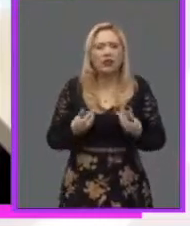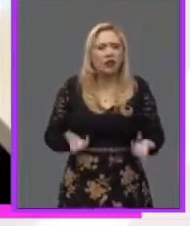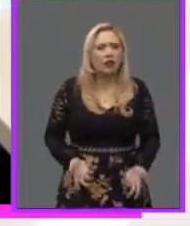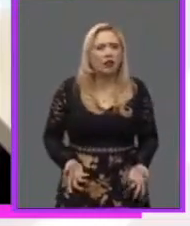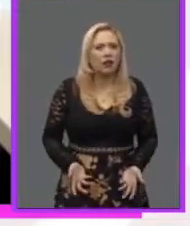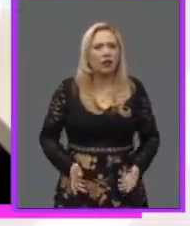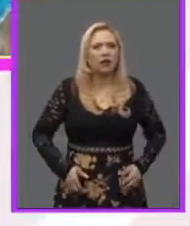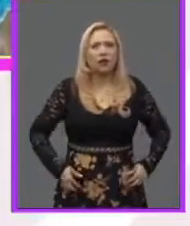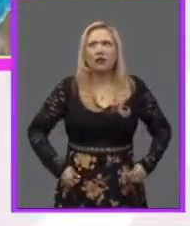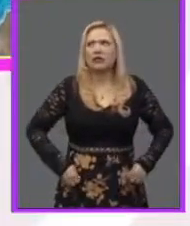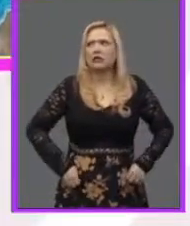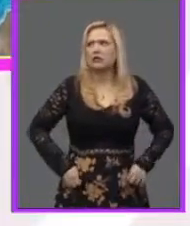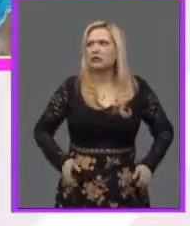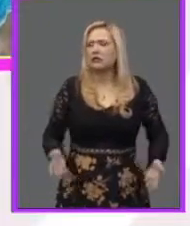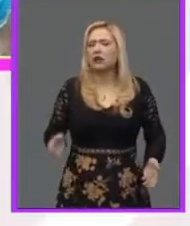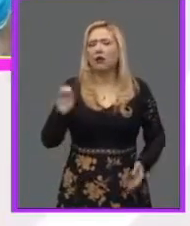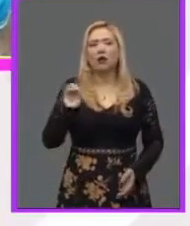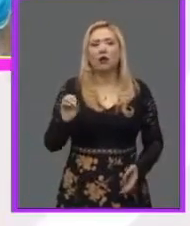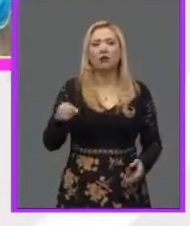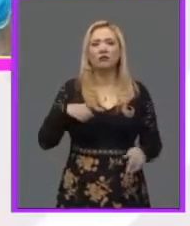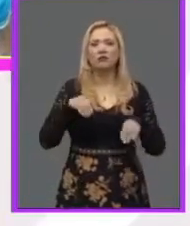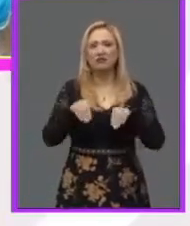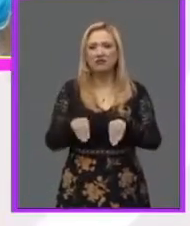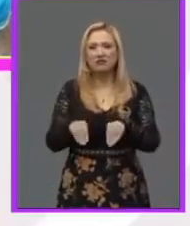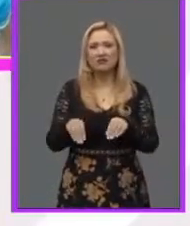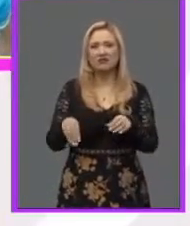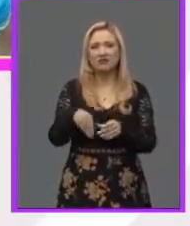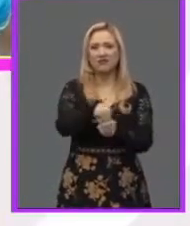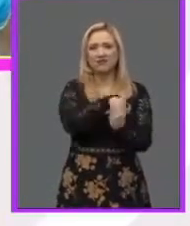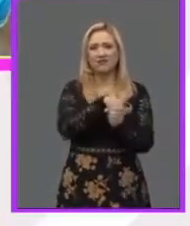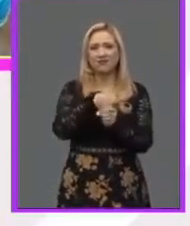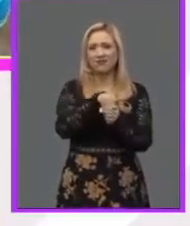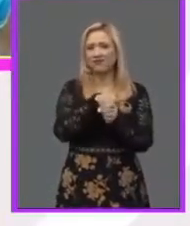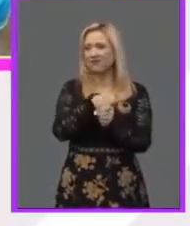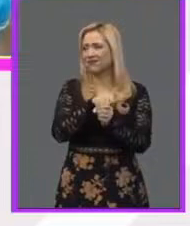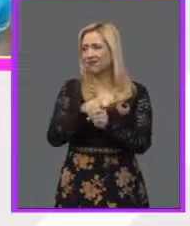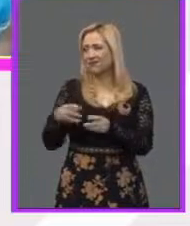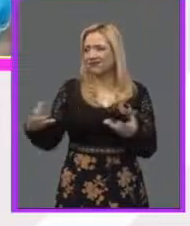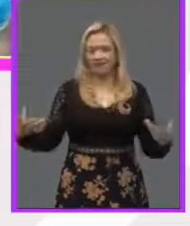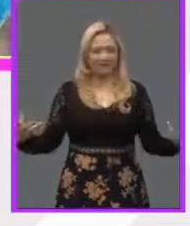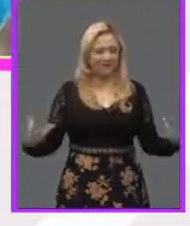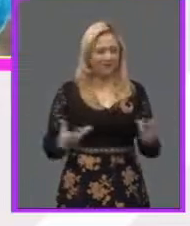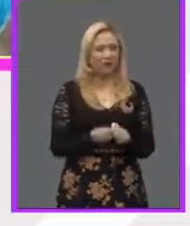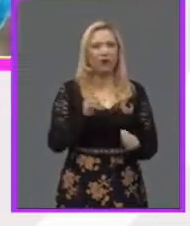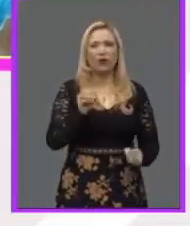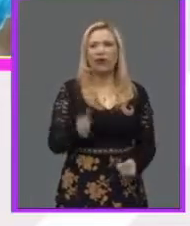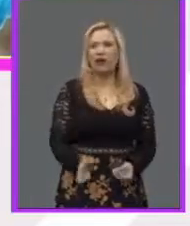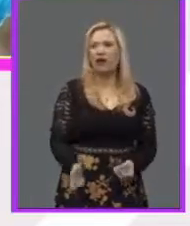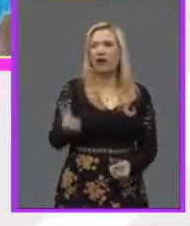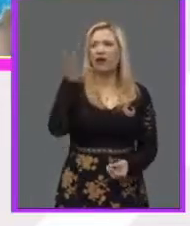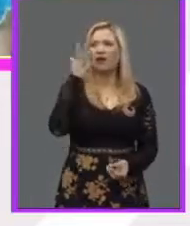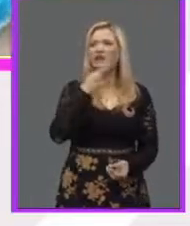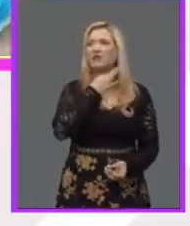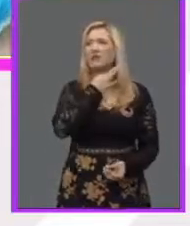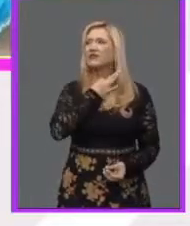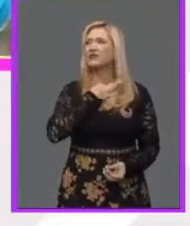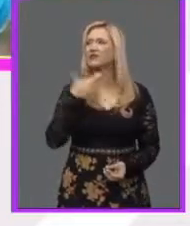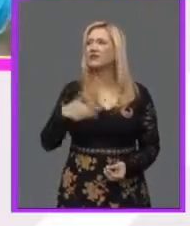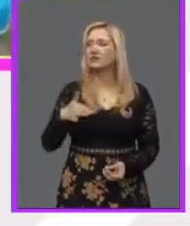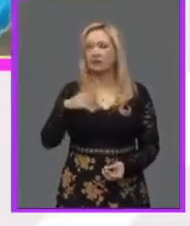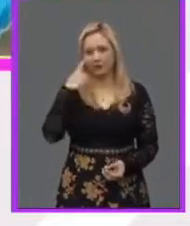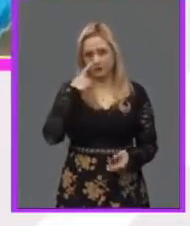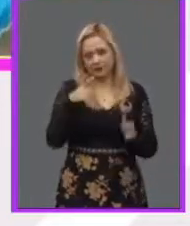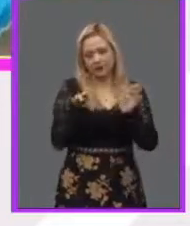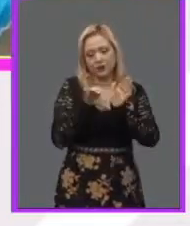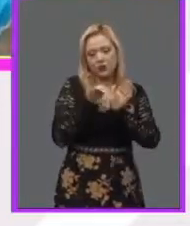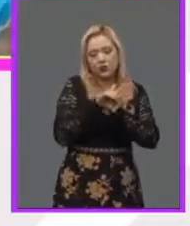vivienda, o si les daban opciones de vivienda, eran opciones de vivienda hacinadas y muy caras que las mismas empresas les ponían de, bueno, pues mira, acá te